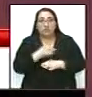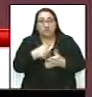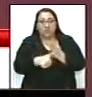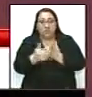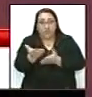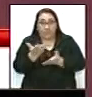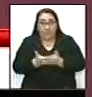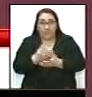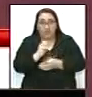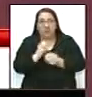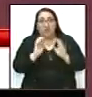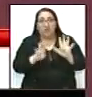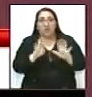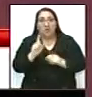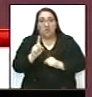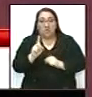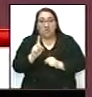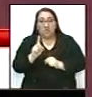oficios